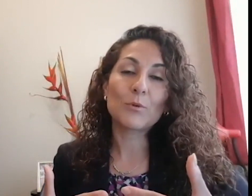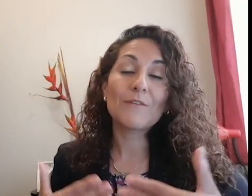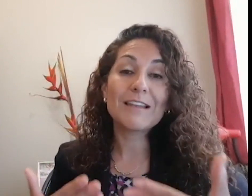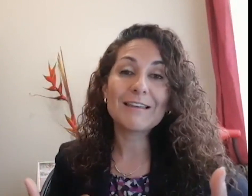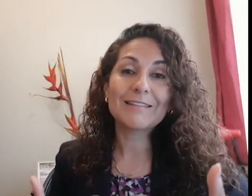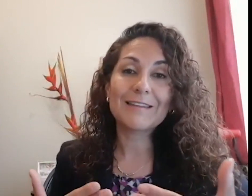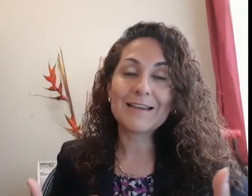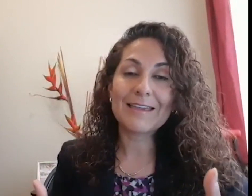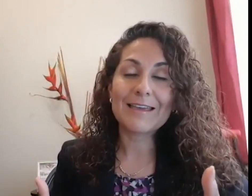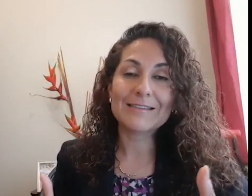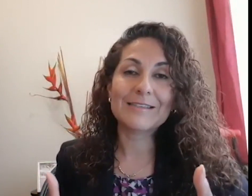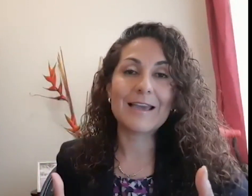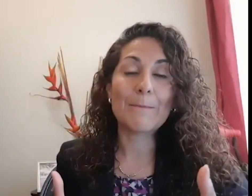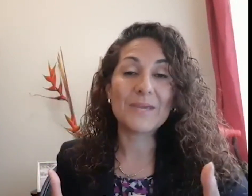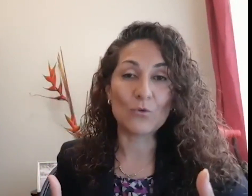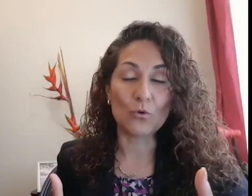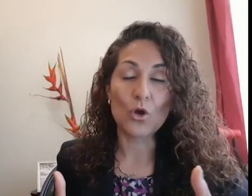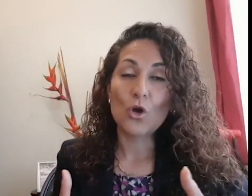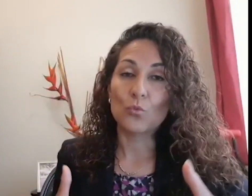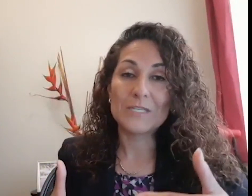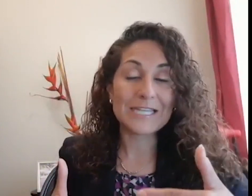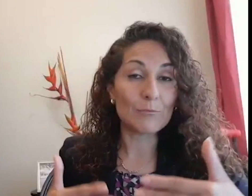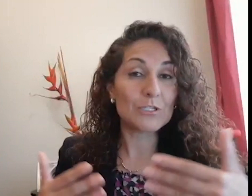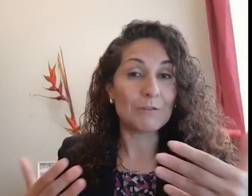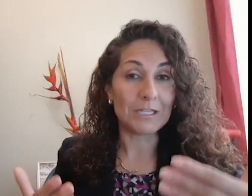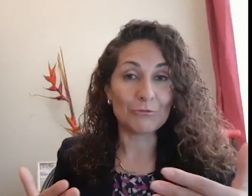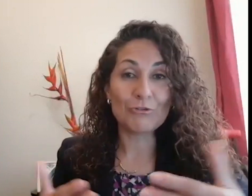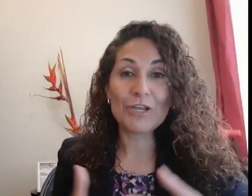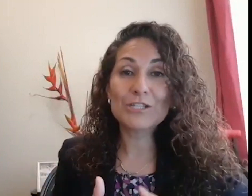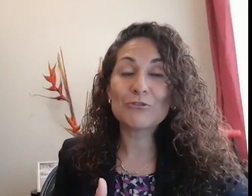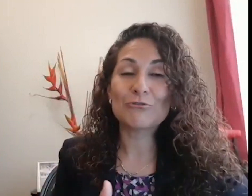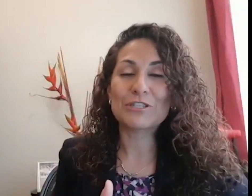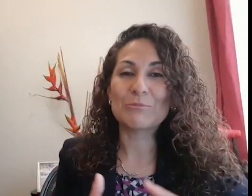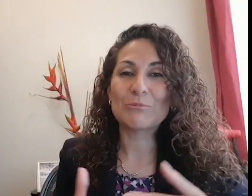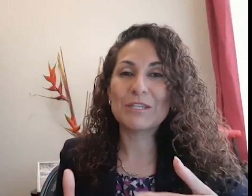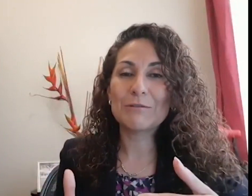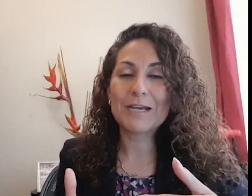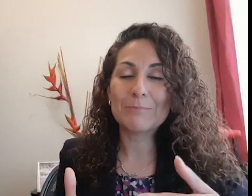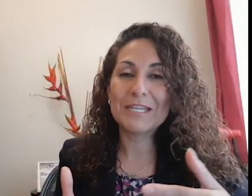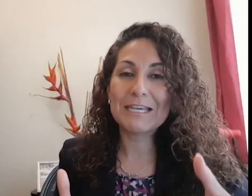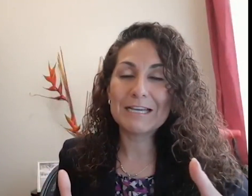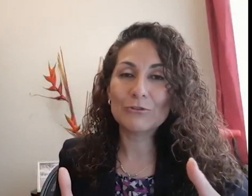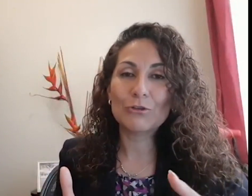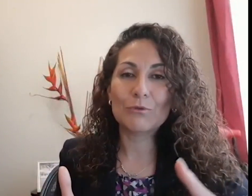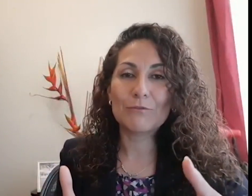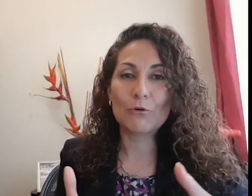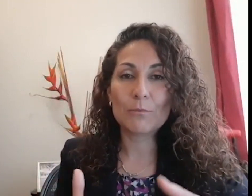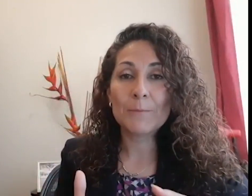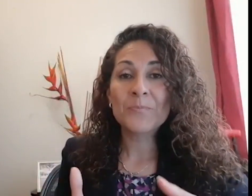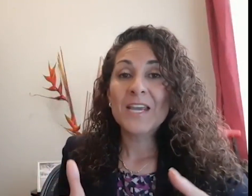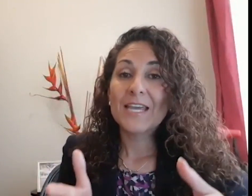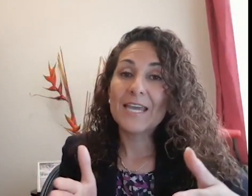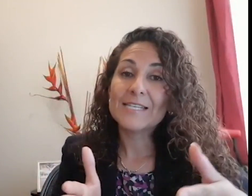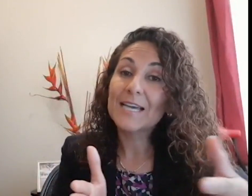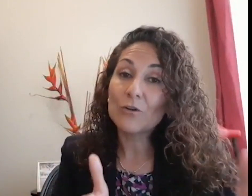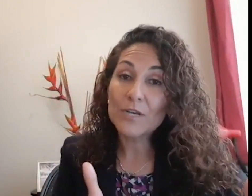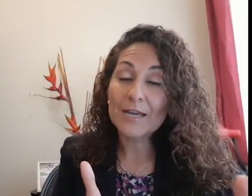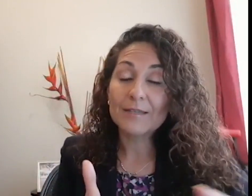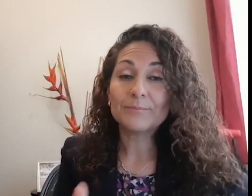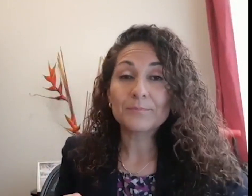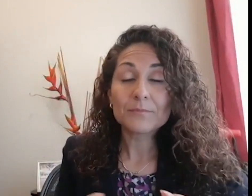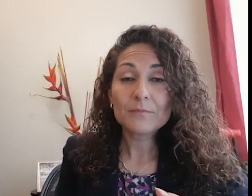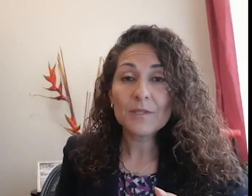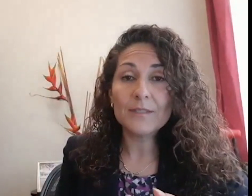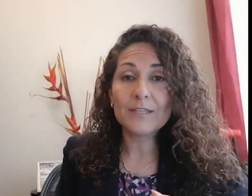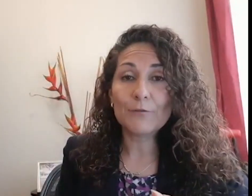la probabilidad de caída sea menor. No estamos evitando el riesgo, lo estamos mitigando de una forma